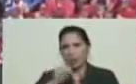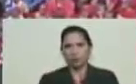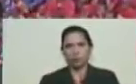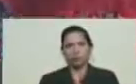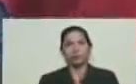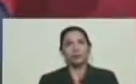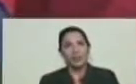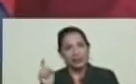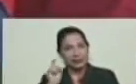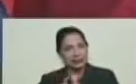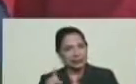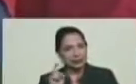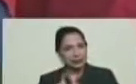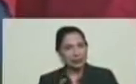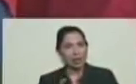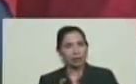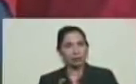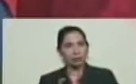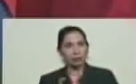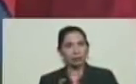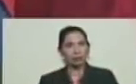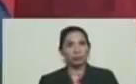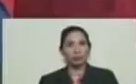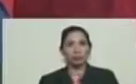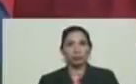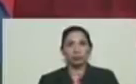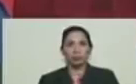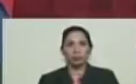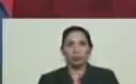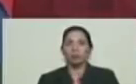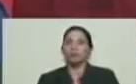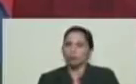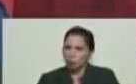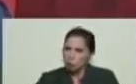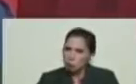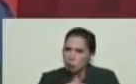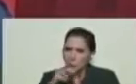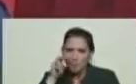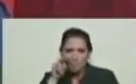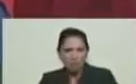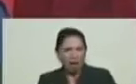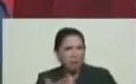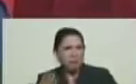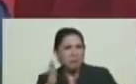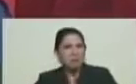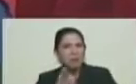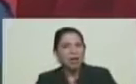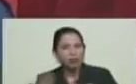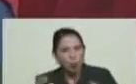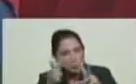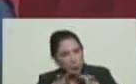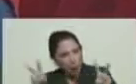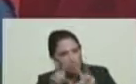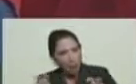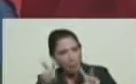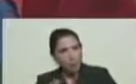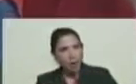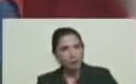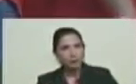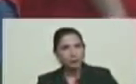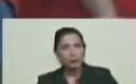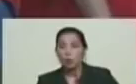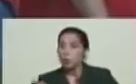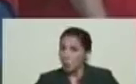que nosotros pasemos a los hechos. Que nosotros, que hemos dicho siempre que si se prende el